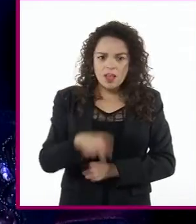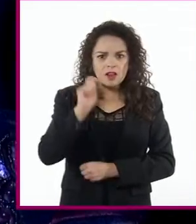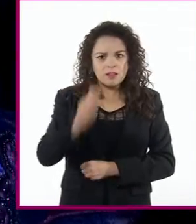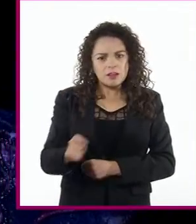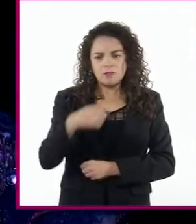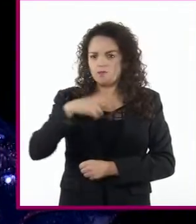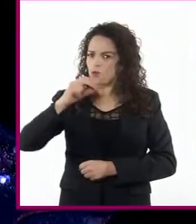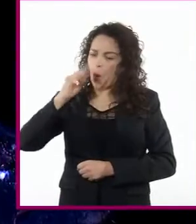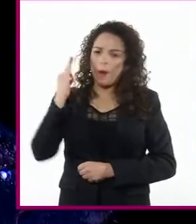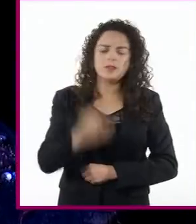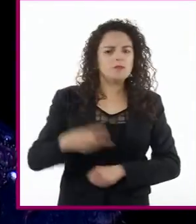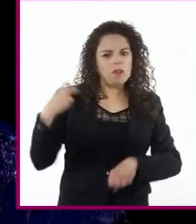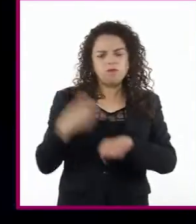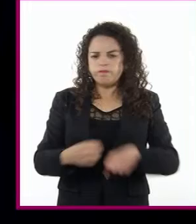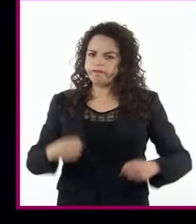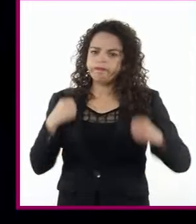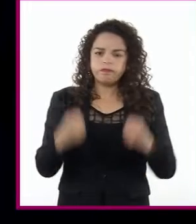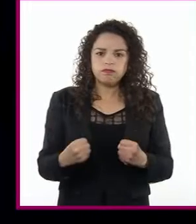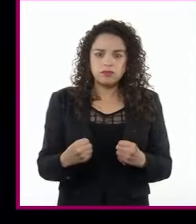resistencia.